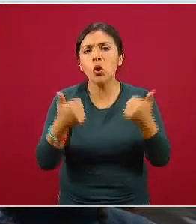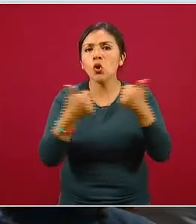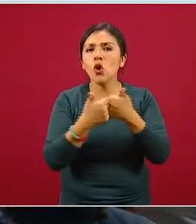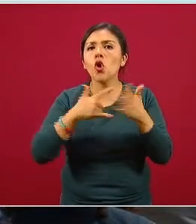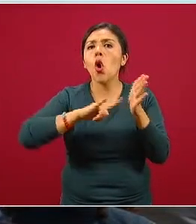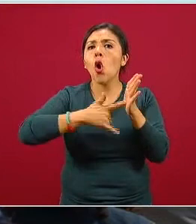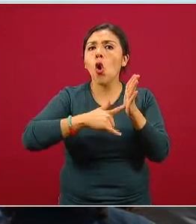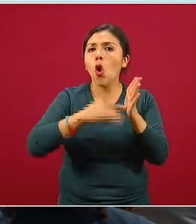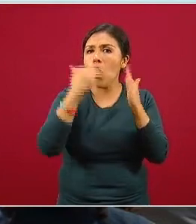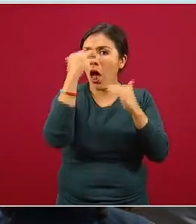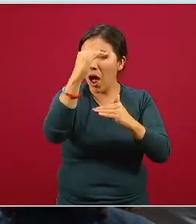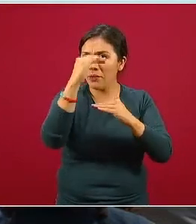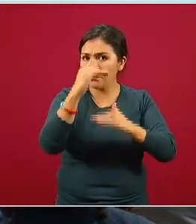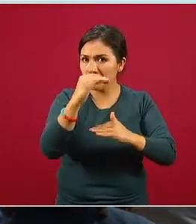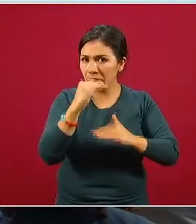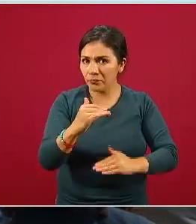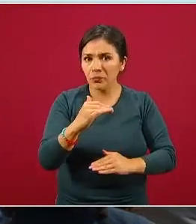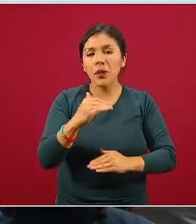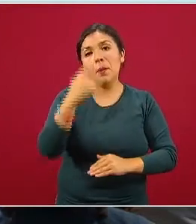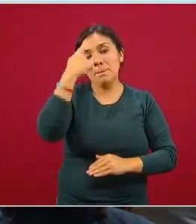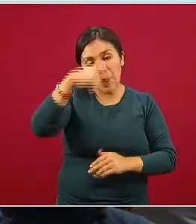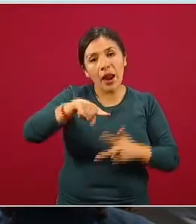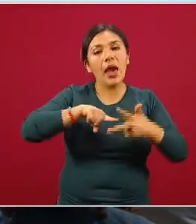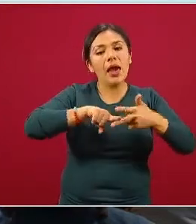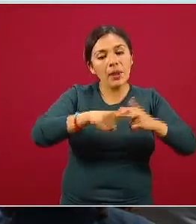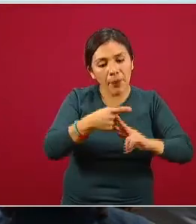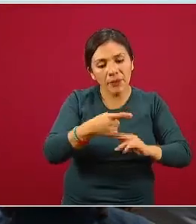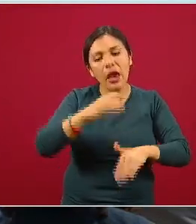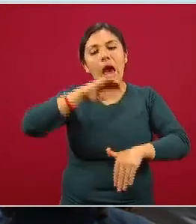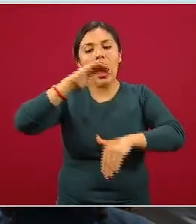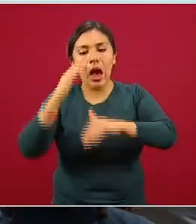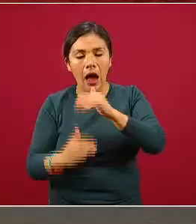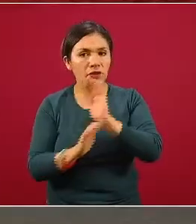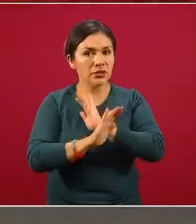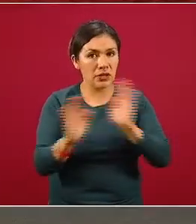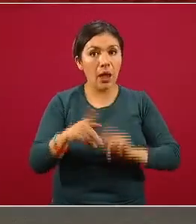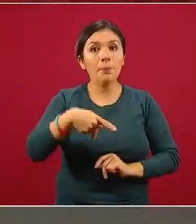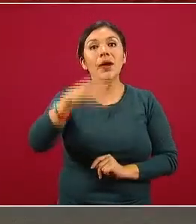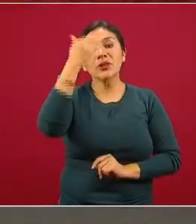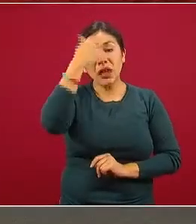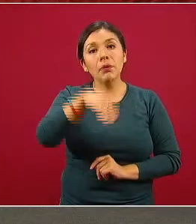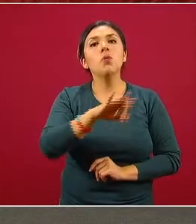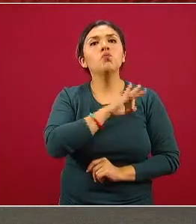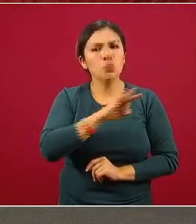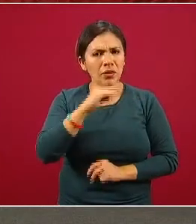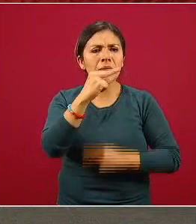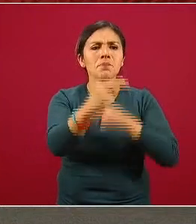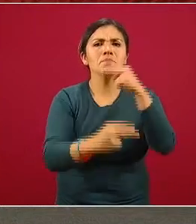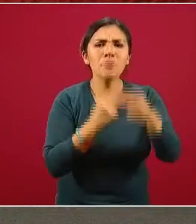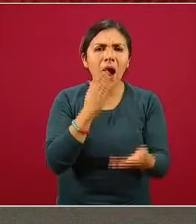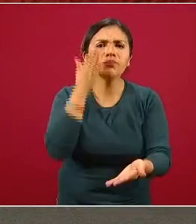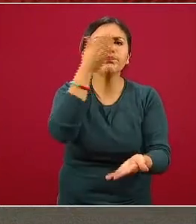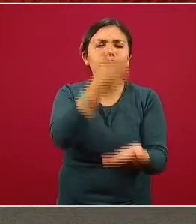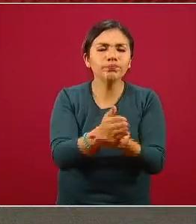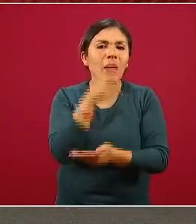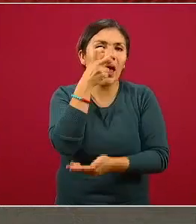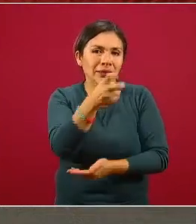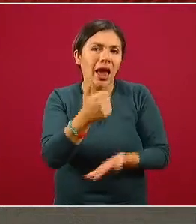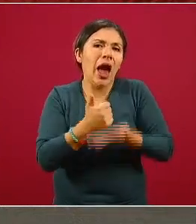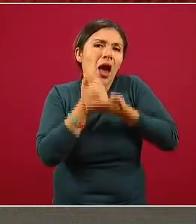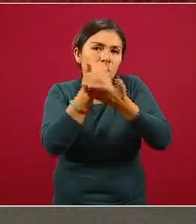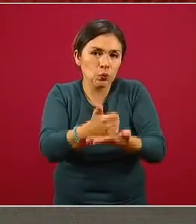horarios regulares para el inicio, para el final, pero que sepamos que se puede acudir a estos